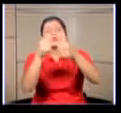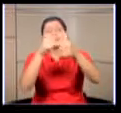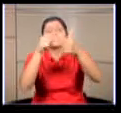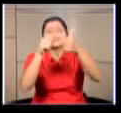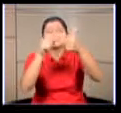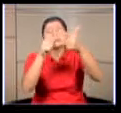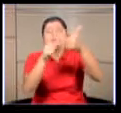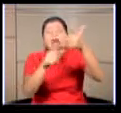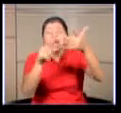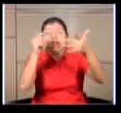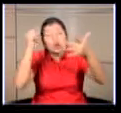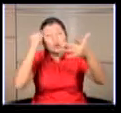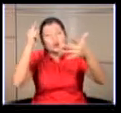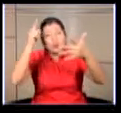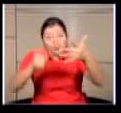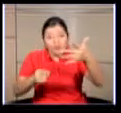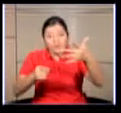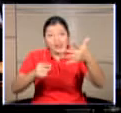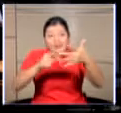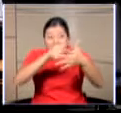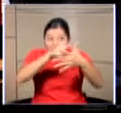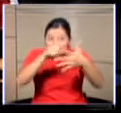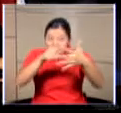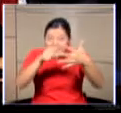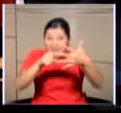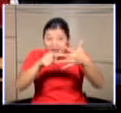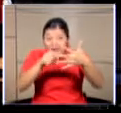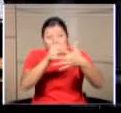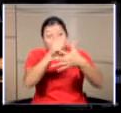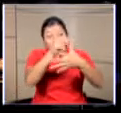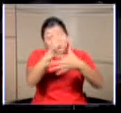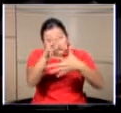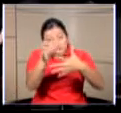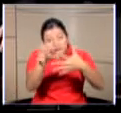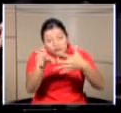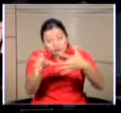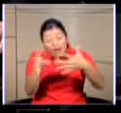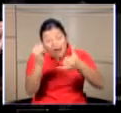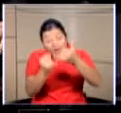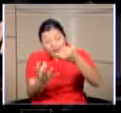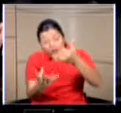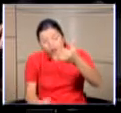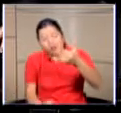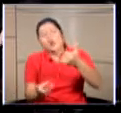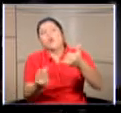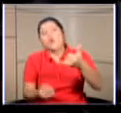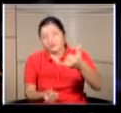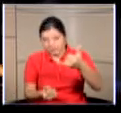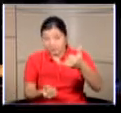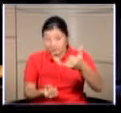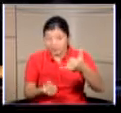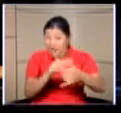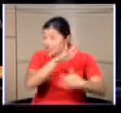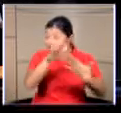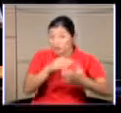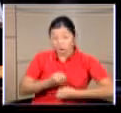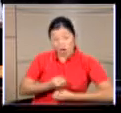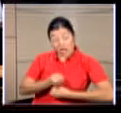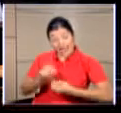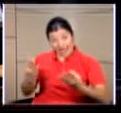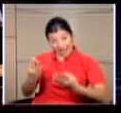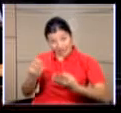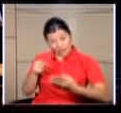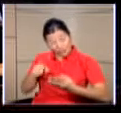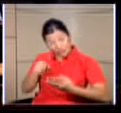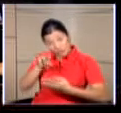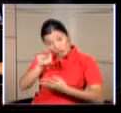que montarse y a partir de ahí estimar cuál va a ser el monto final. Es decir, de todo el gasto público, prácticamente el 95% del